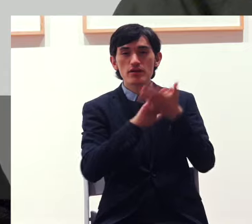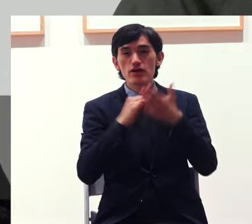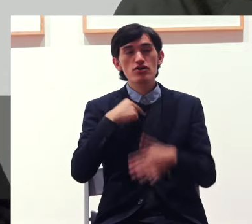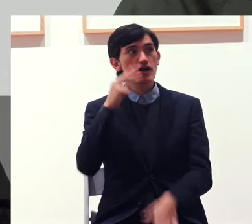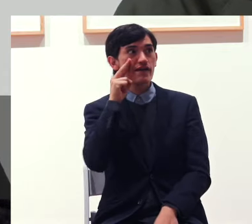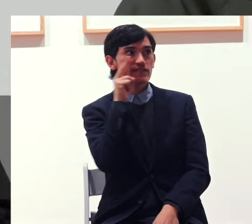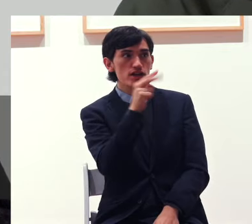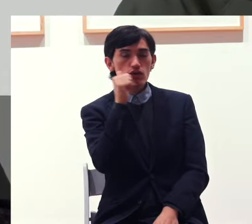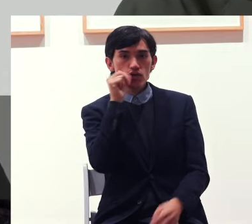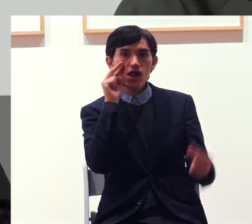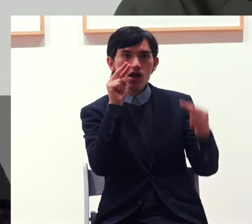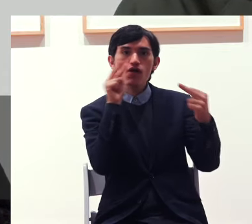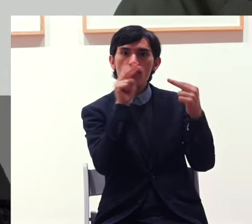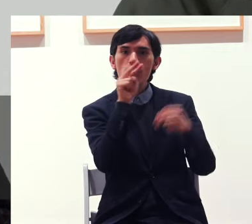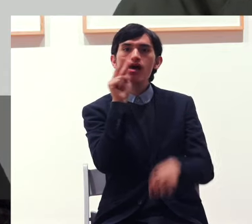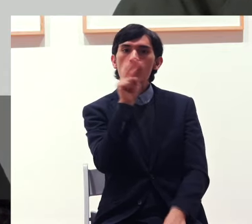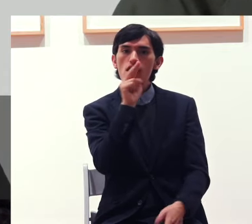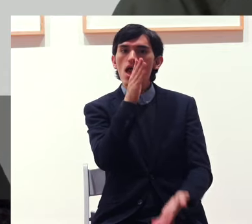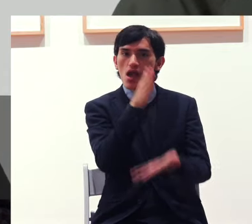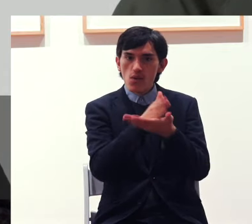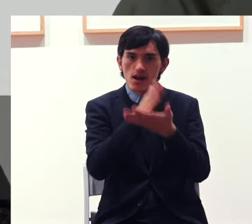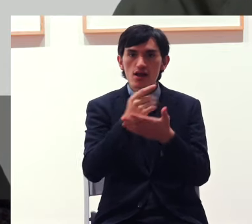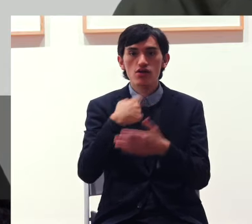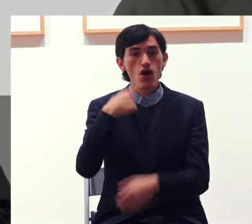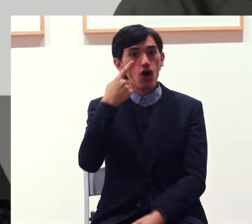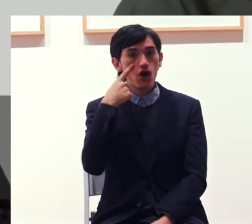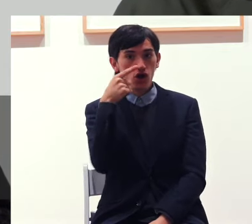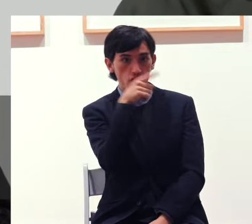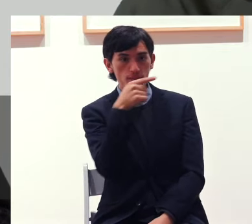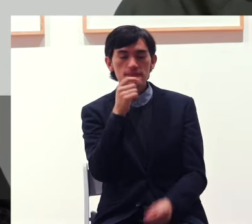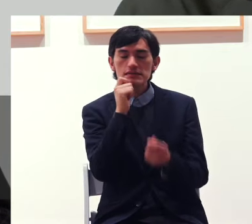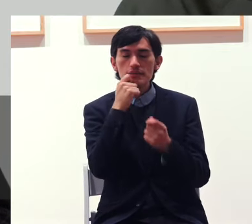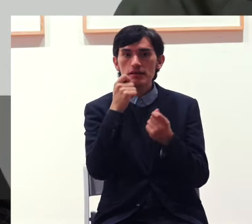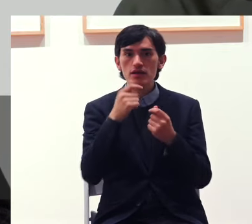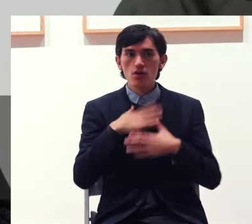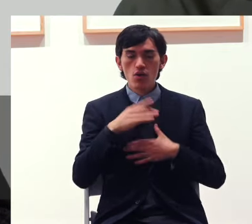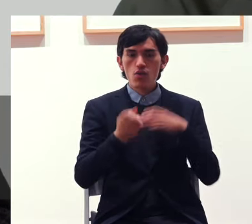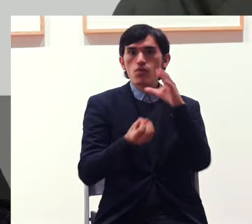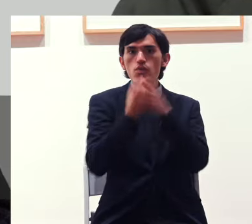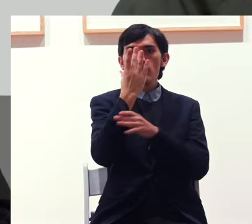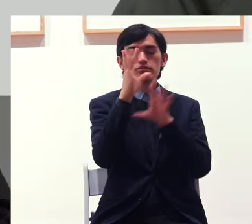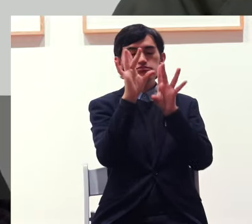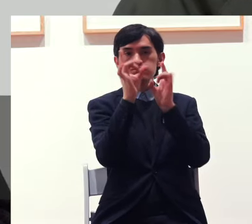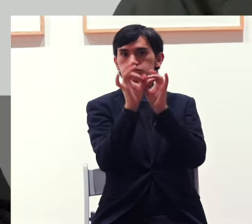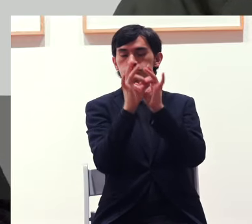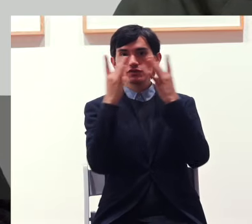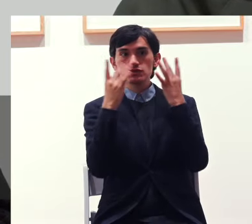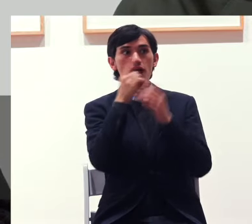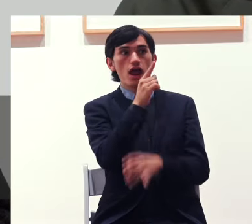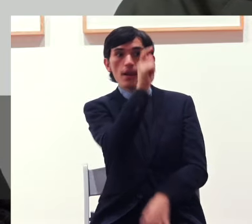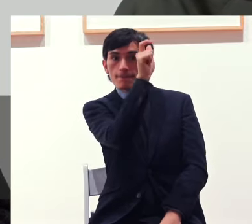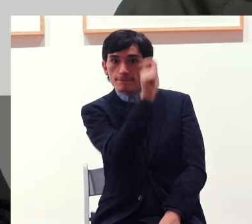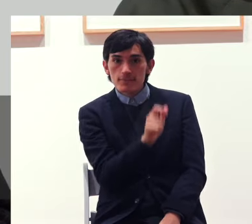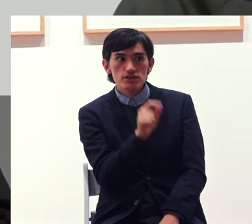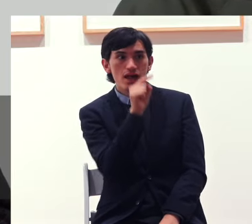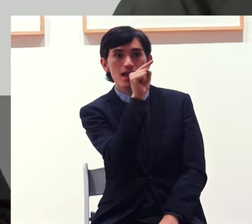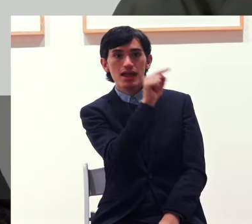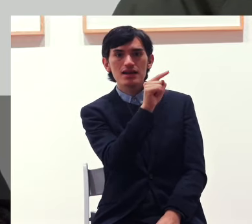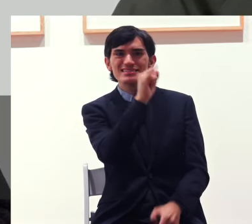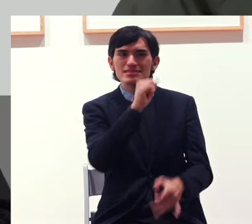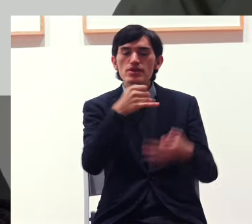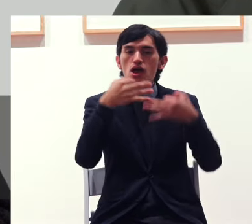o sea, de verlo todo el tiempo en la escuela, desde que lo conozco, que para mí fue un descubrimiento, como